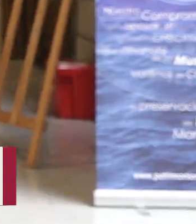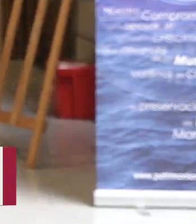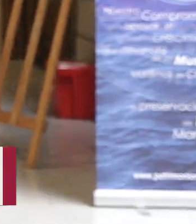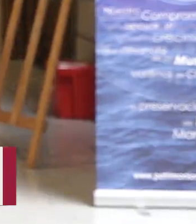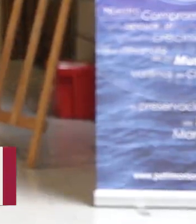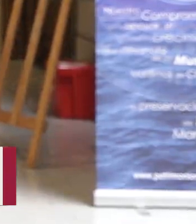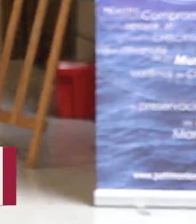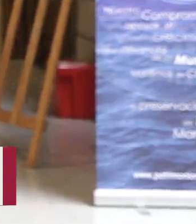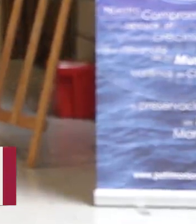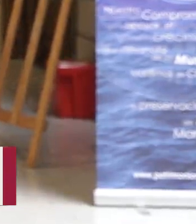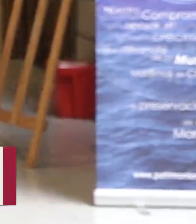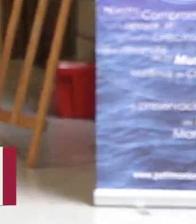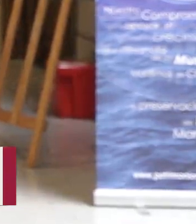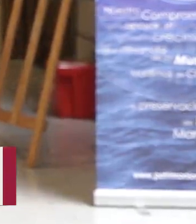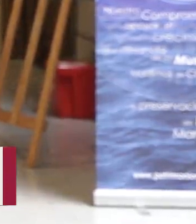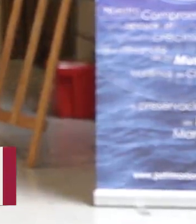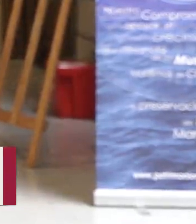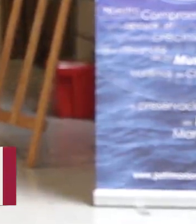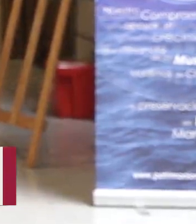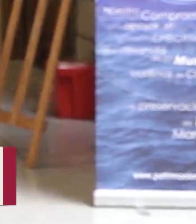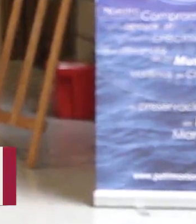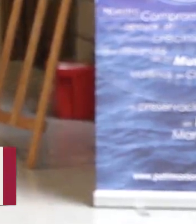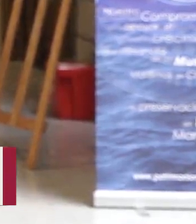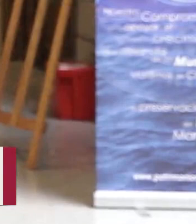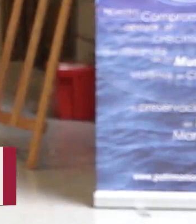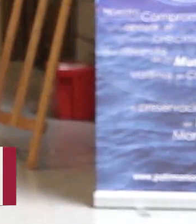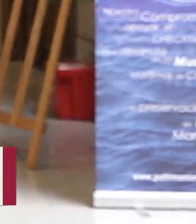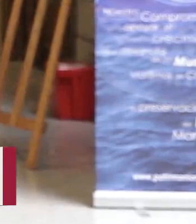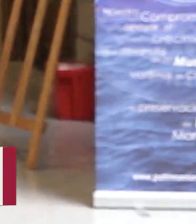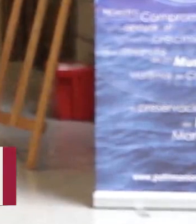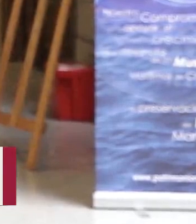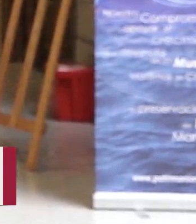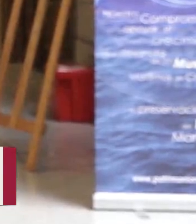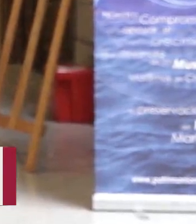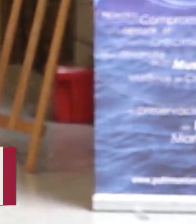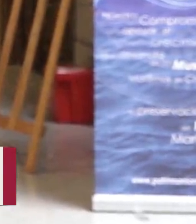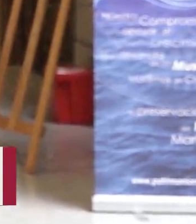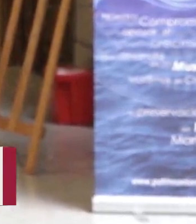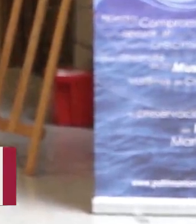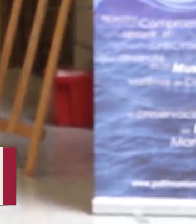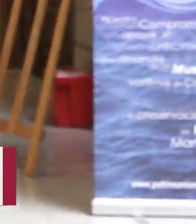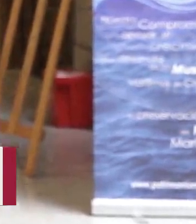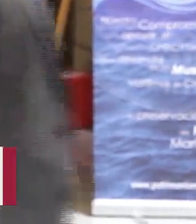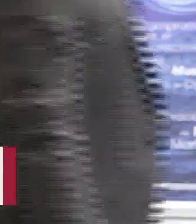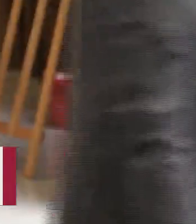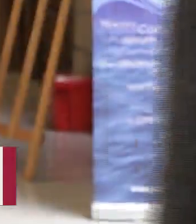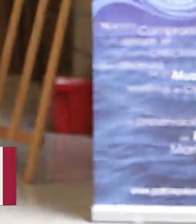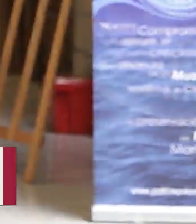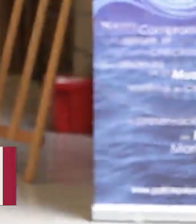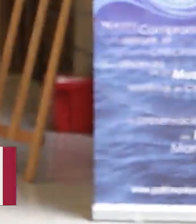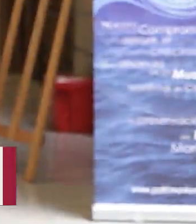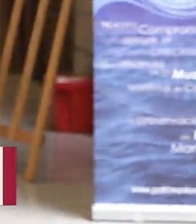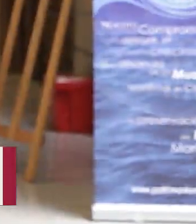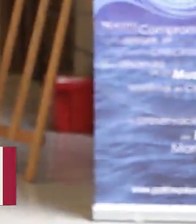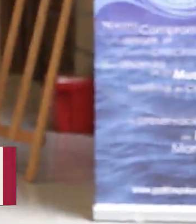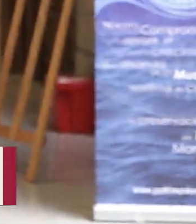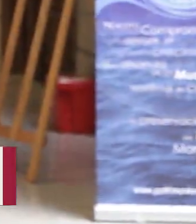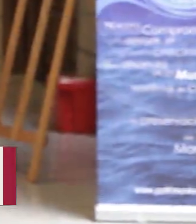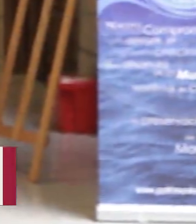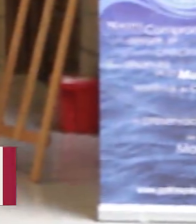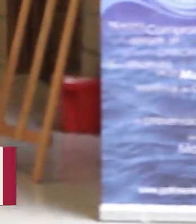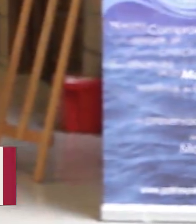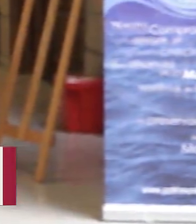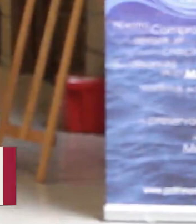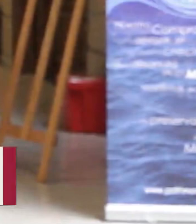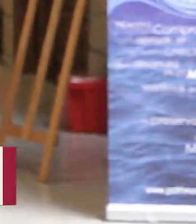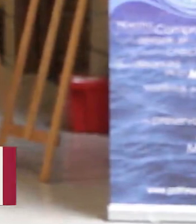población vamos a cubrir? ¿Qué características tiene que tener esa población? Si se mide por el ingreso socioeconómico, si se mide por la capacidad de pago,